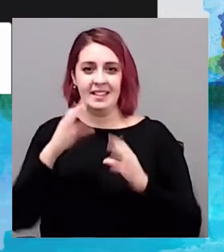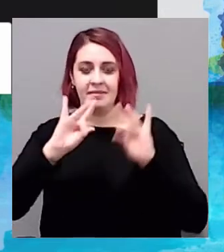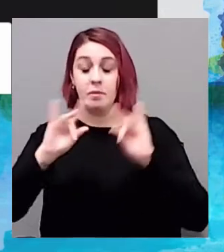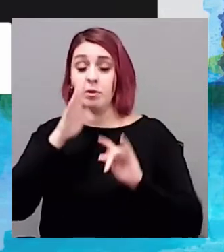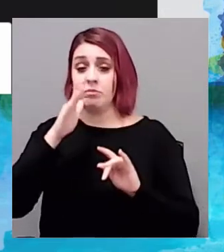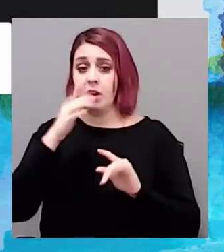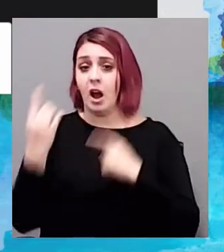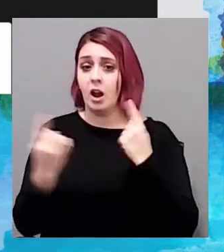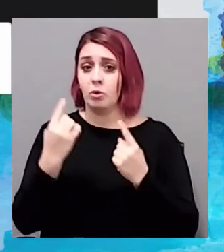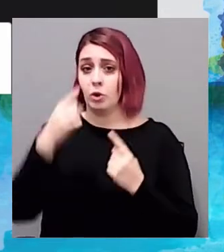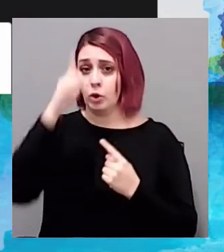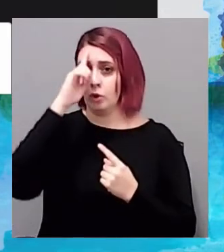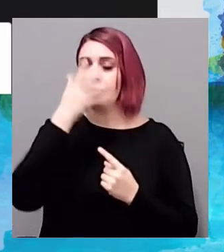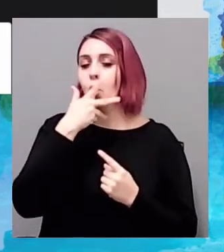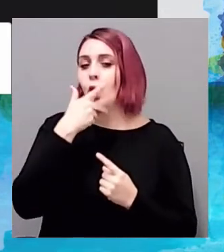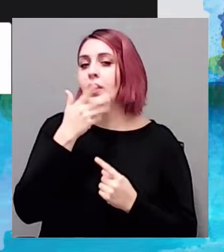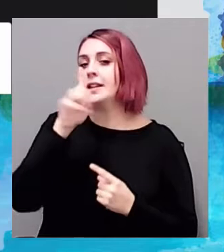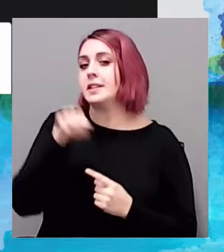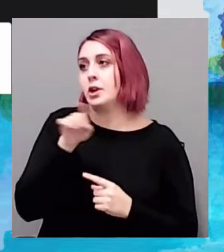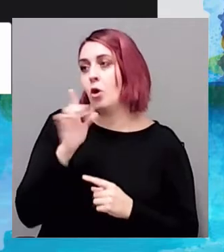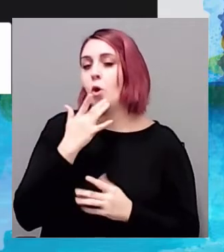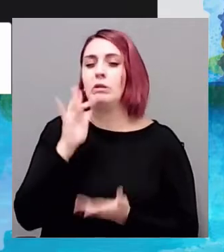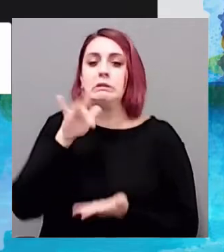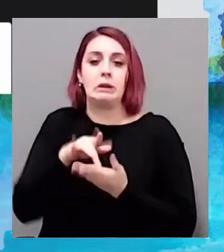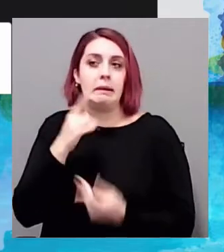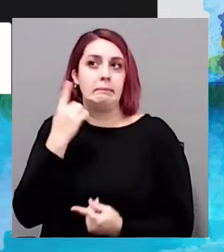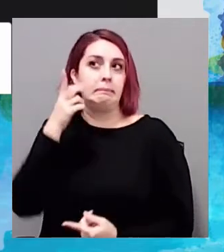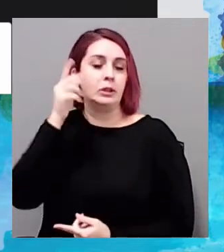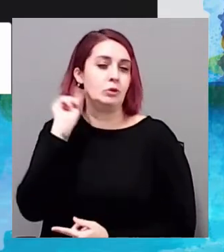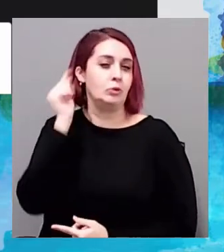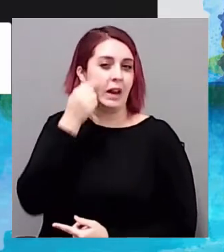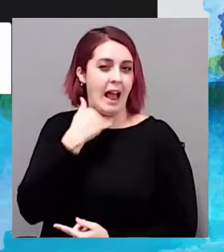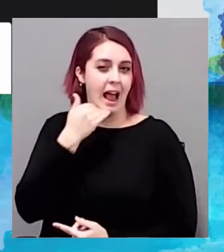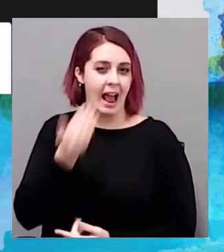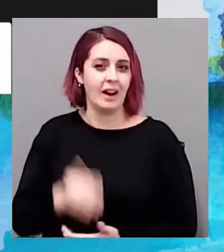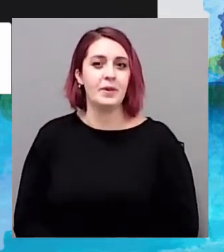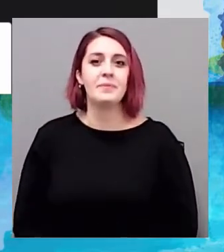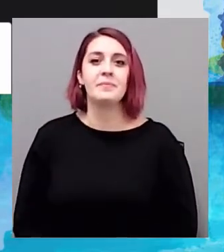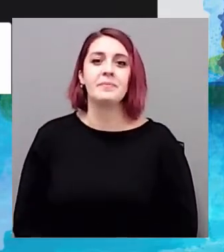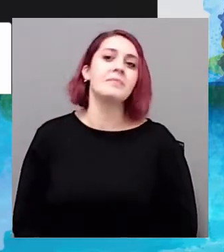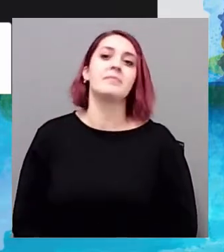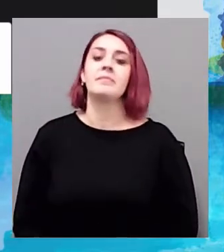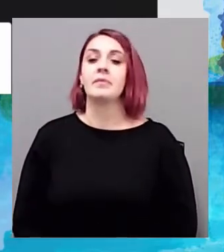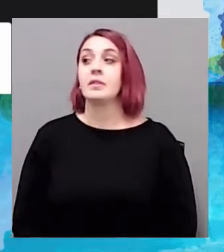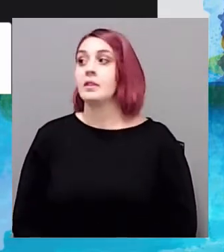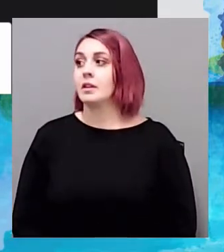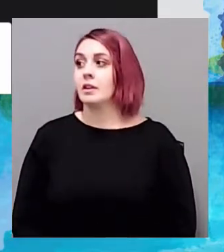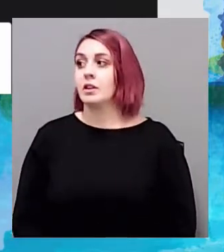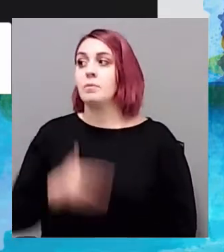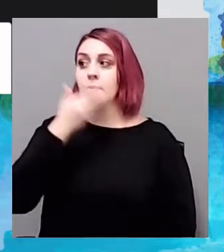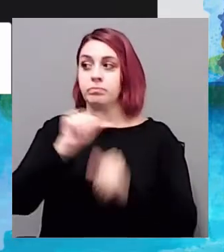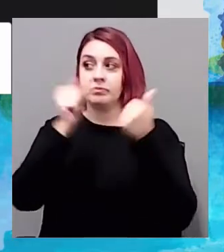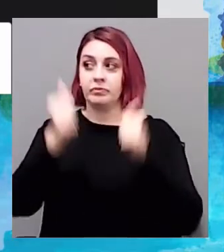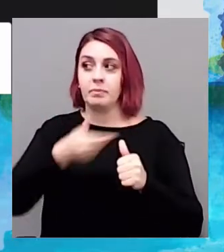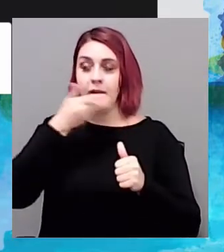vosotros lo conoceréis, o al menos hayáis alguna vez escuchado algo hablar del termoformado, y es un material que puede servir